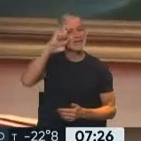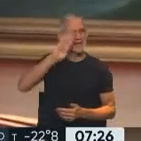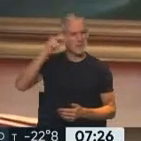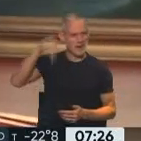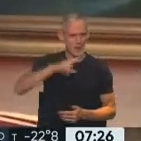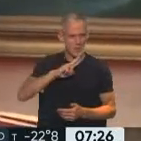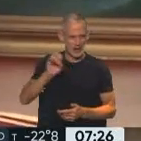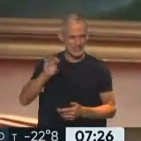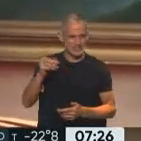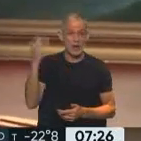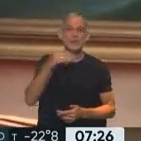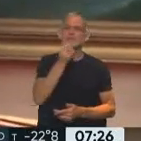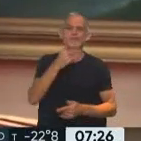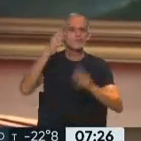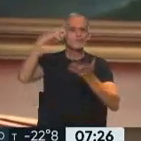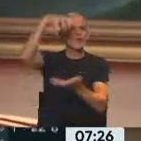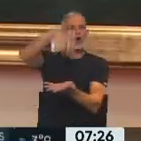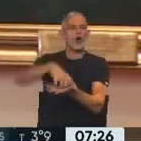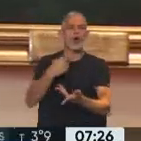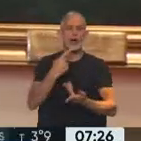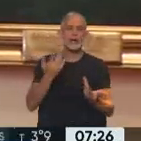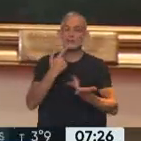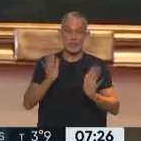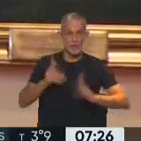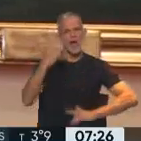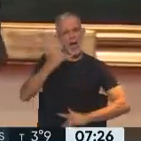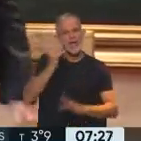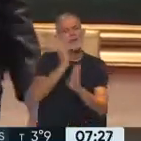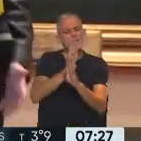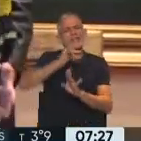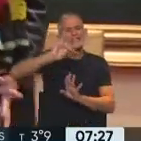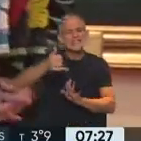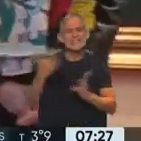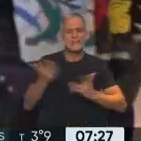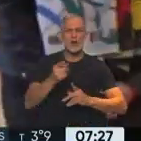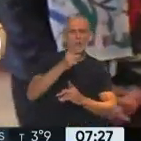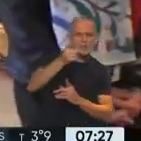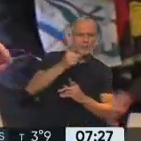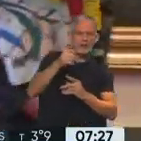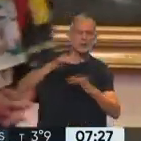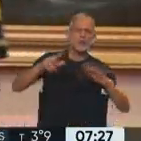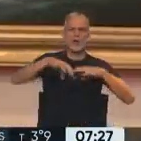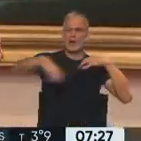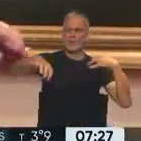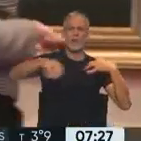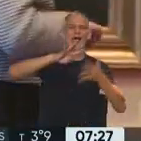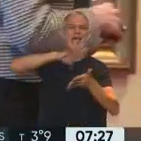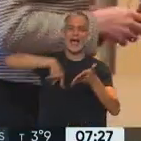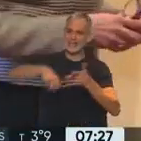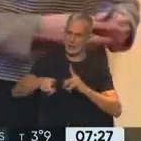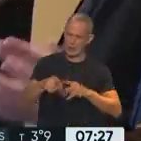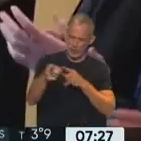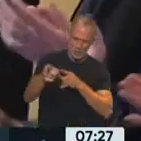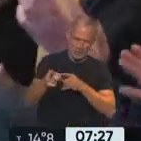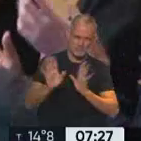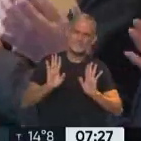ante el parlamento español asegurando que había realizado espionaje pero contra dirigentes separatistas catalanes ya lo todo